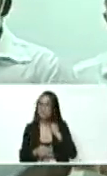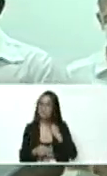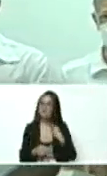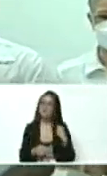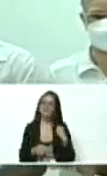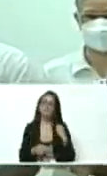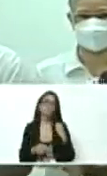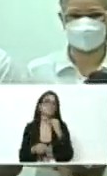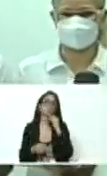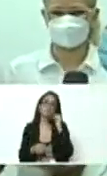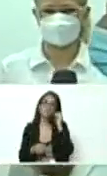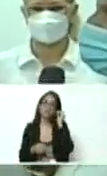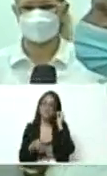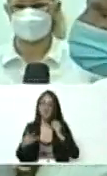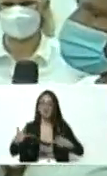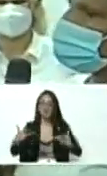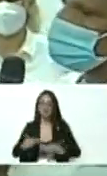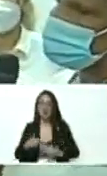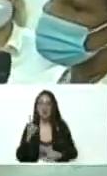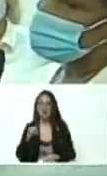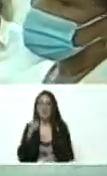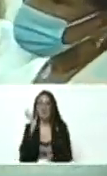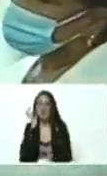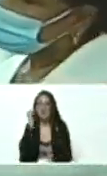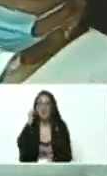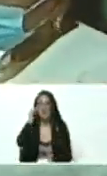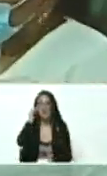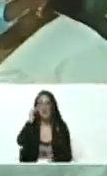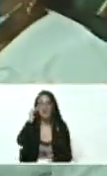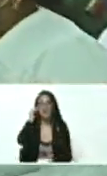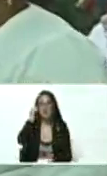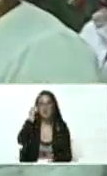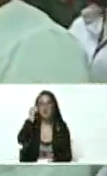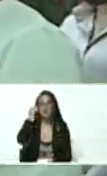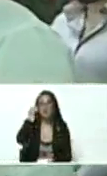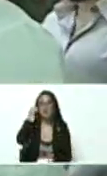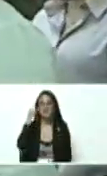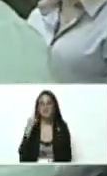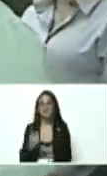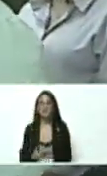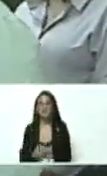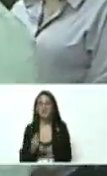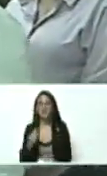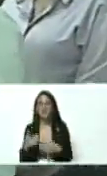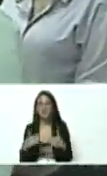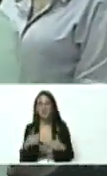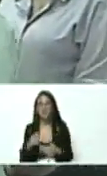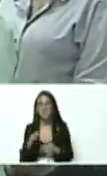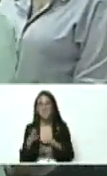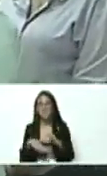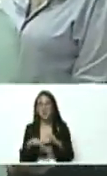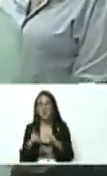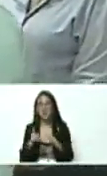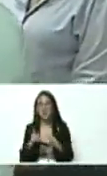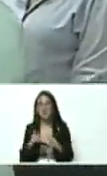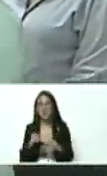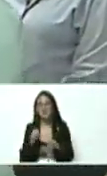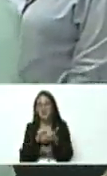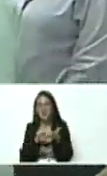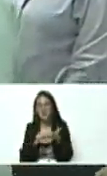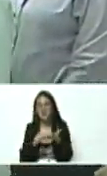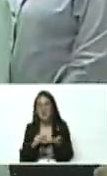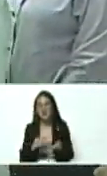hacemos cirugía de ligadura. Y muchos procederes, pero todo es cirugía menor y